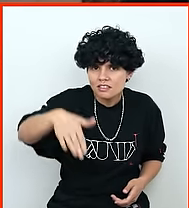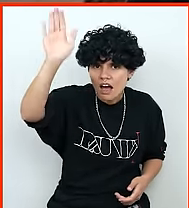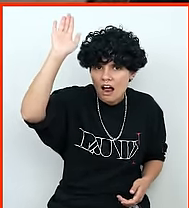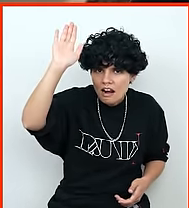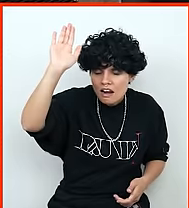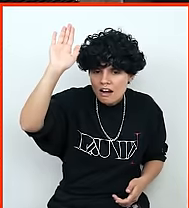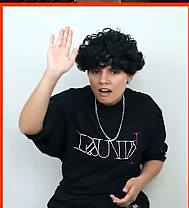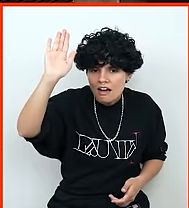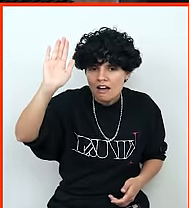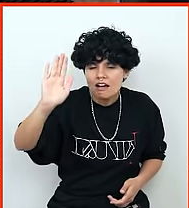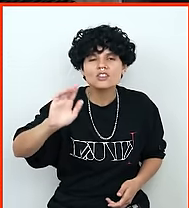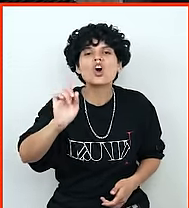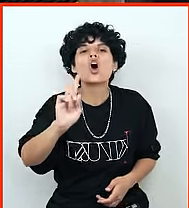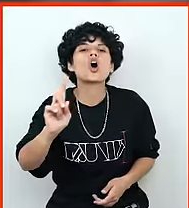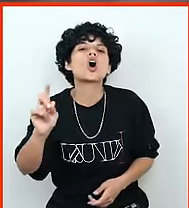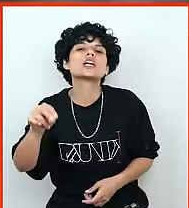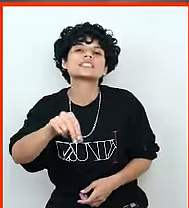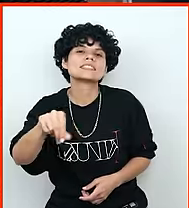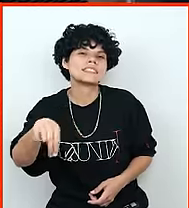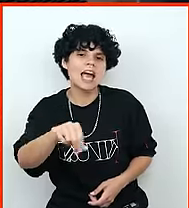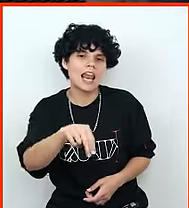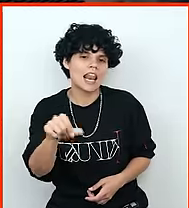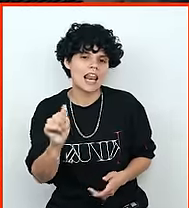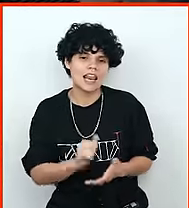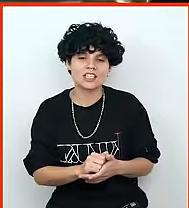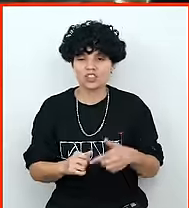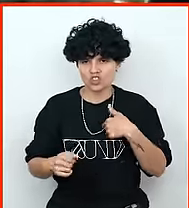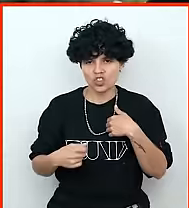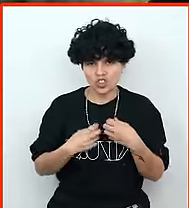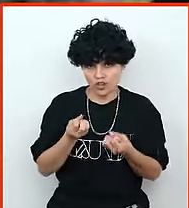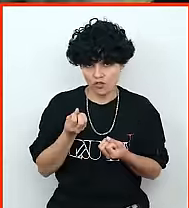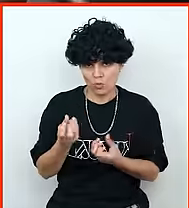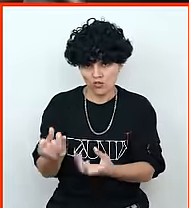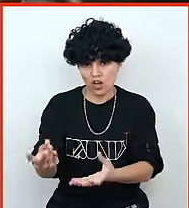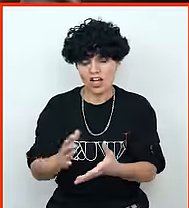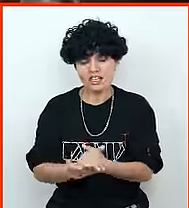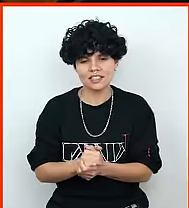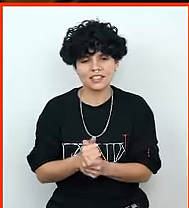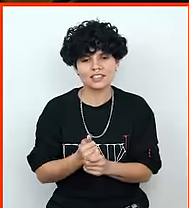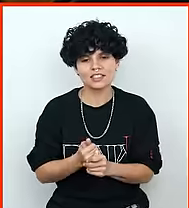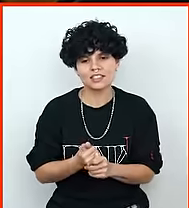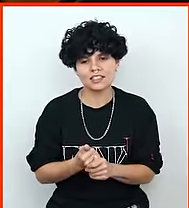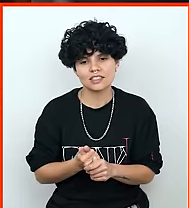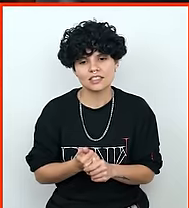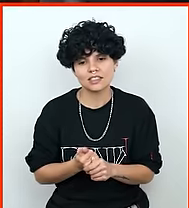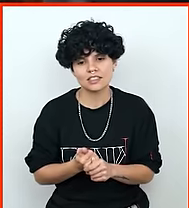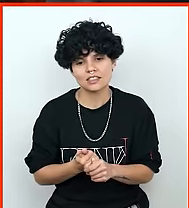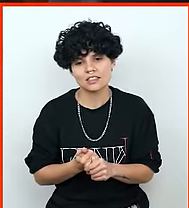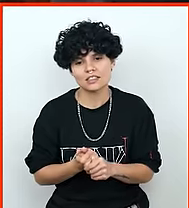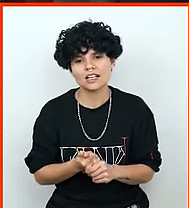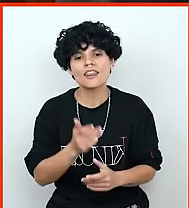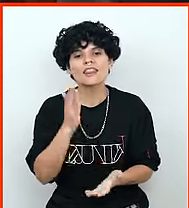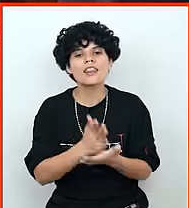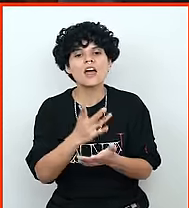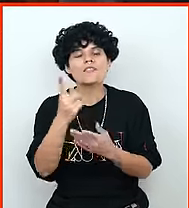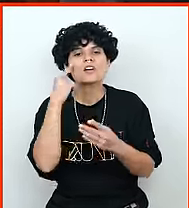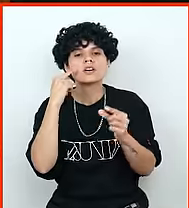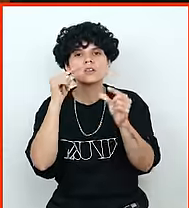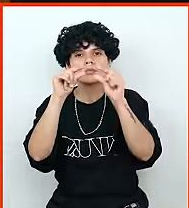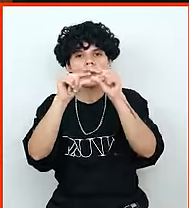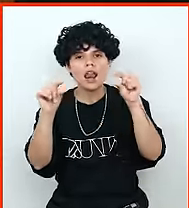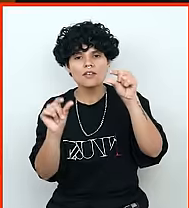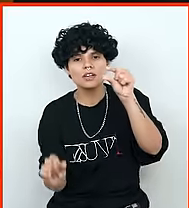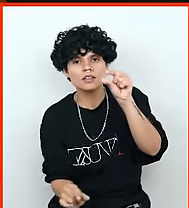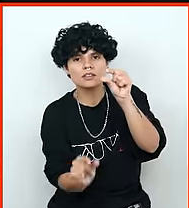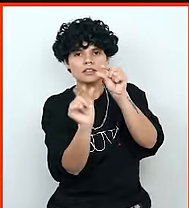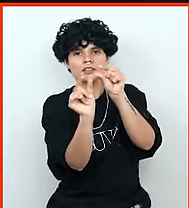sal para allá o...? Sal de mar. Yo te voy a tirar acá una provocación. Ahí estuve, ¿no? ¿Querés que usar una letra de...?